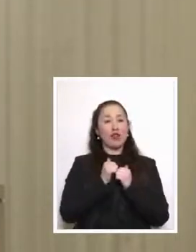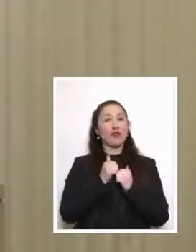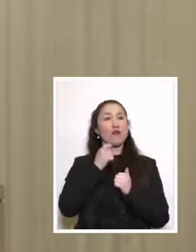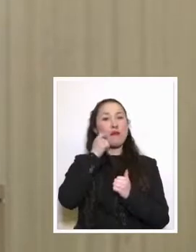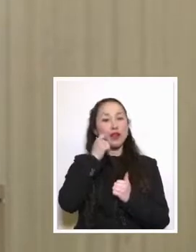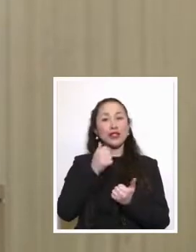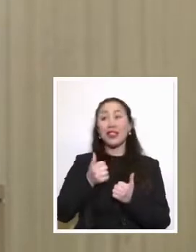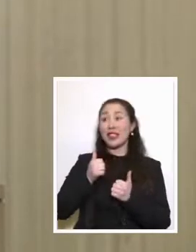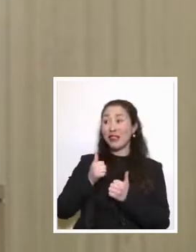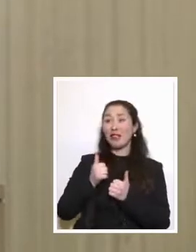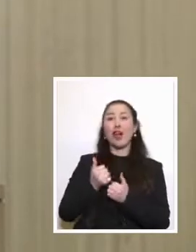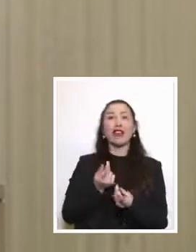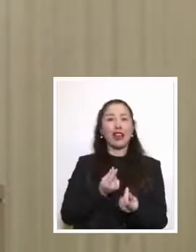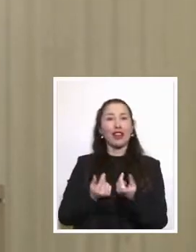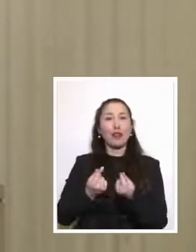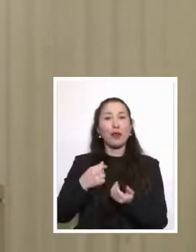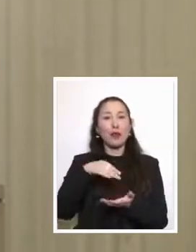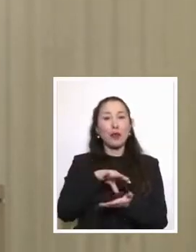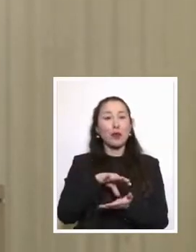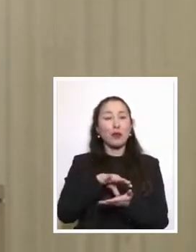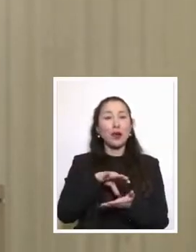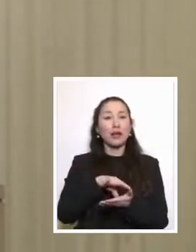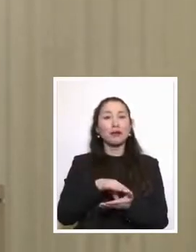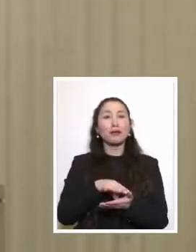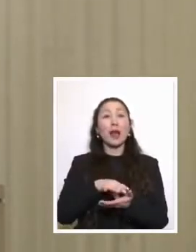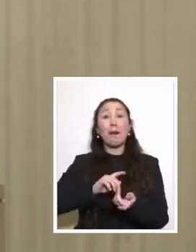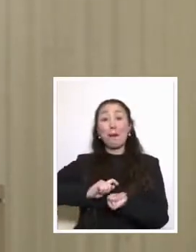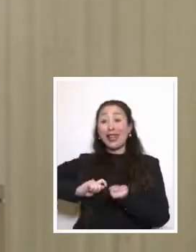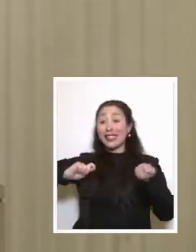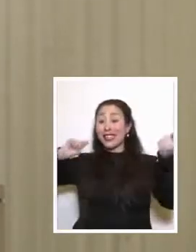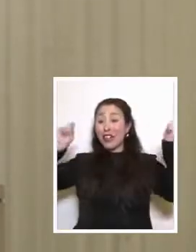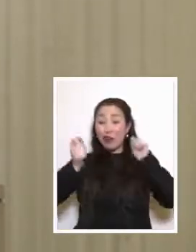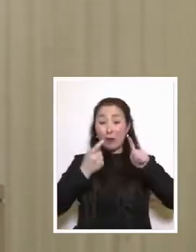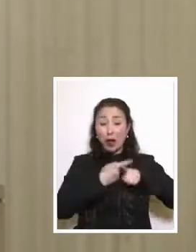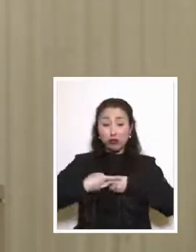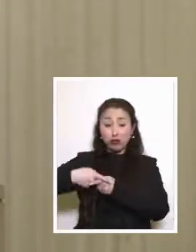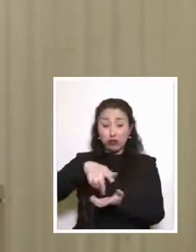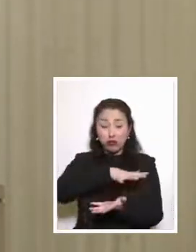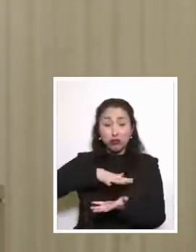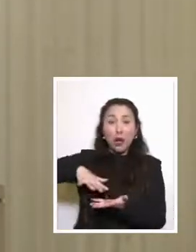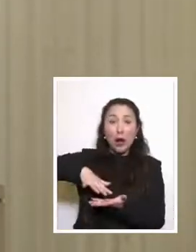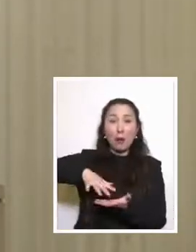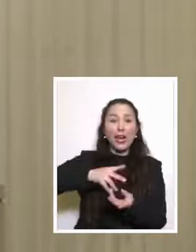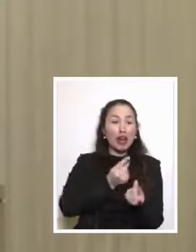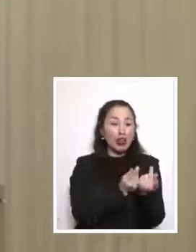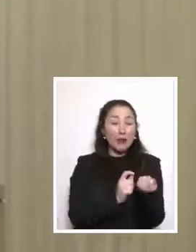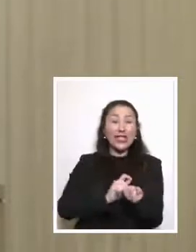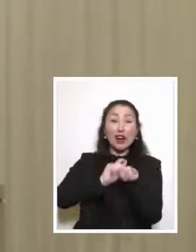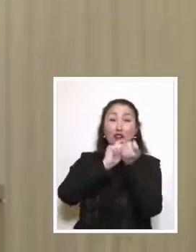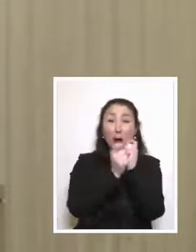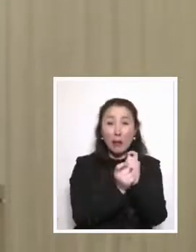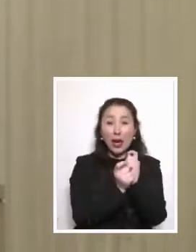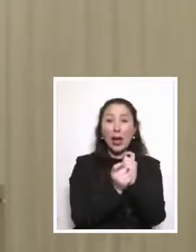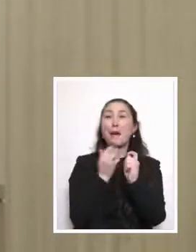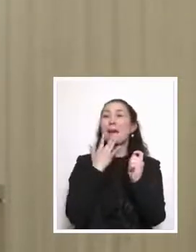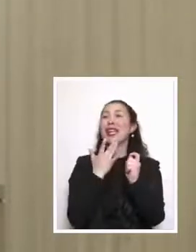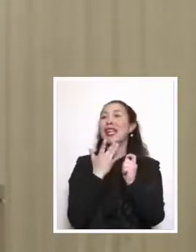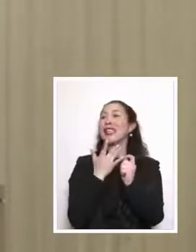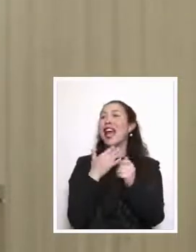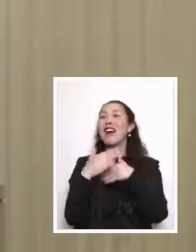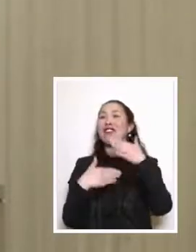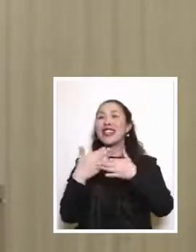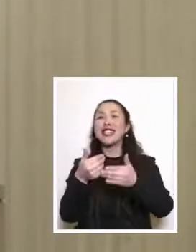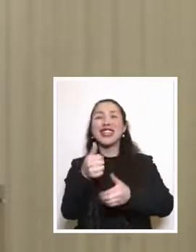económico de un país, ¿no? Para transformar nuestras sociedades, ¿no?, nuestras economías, dominar este avance científico,